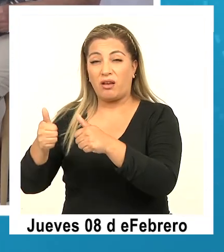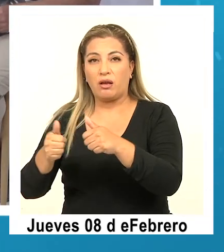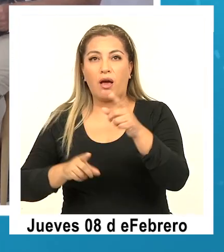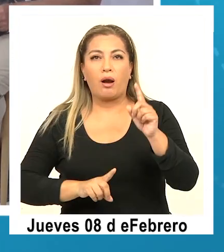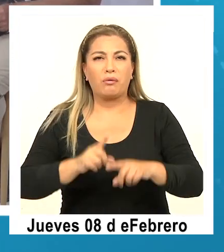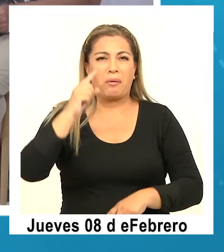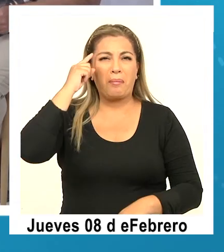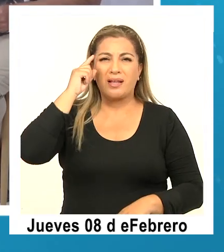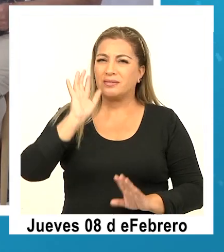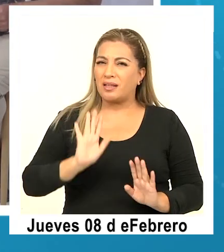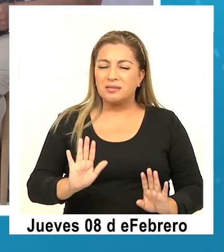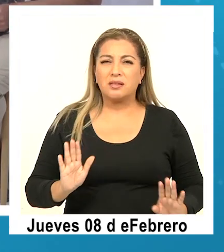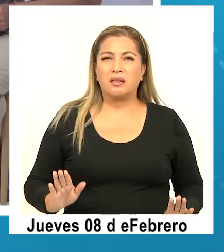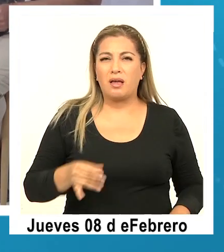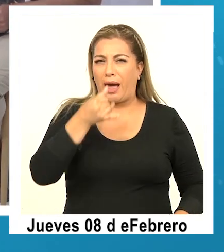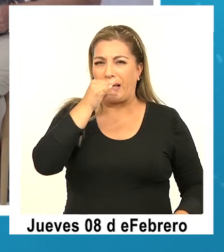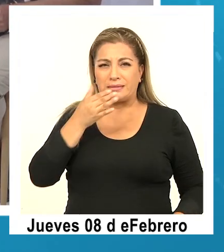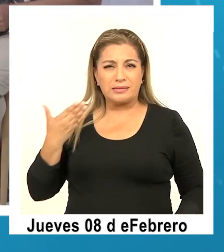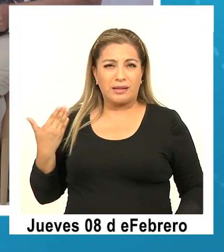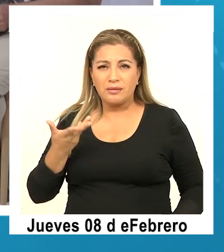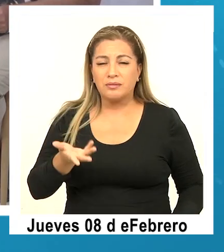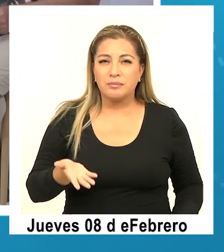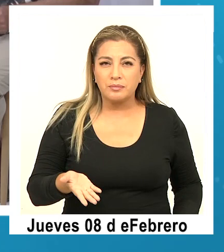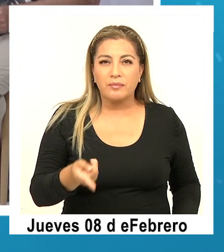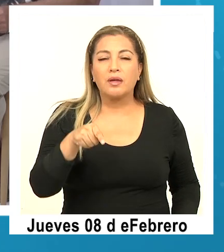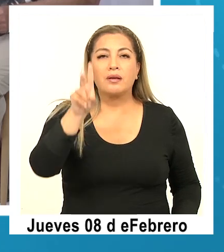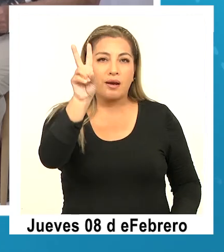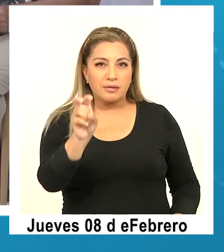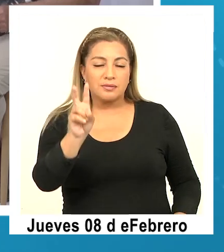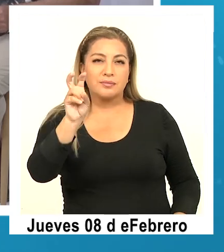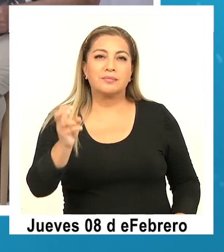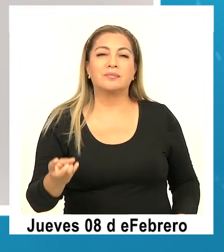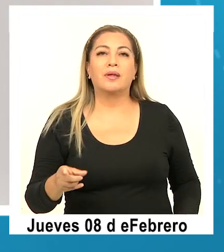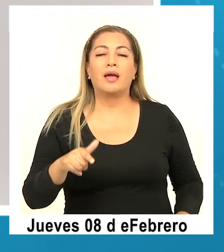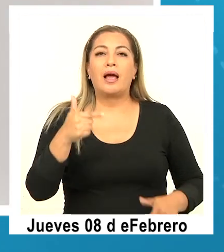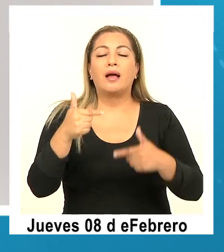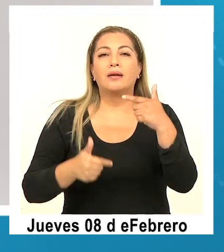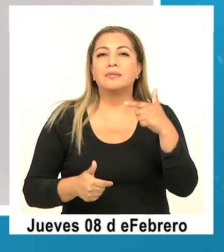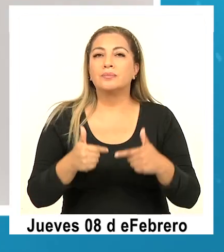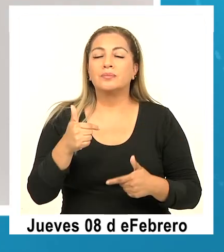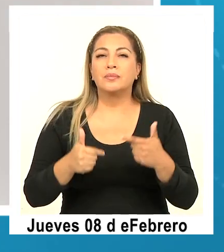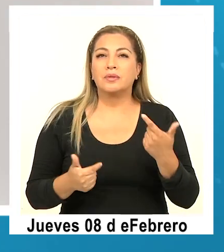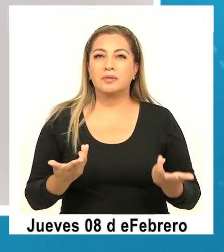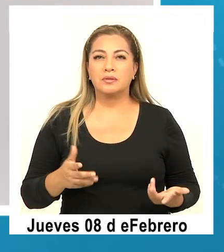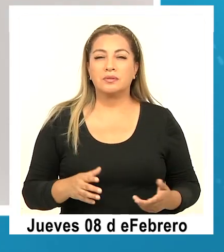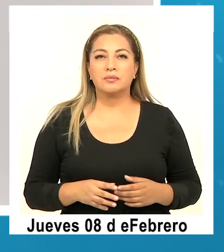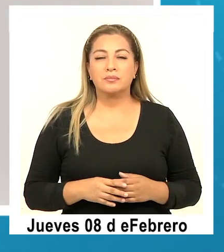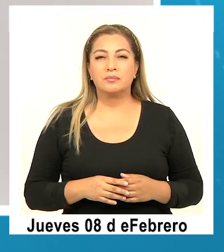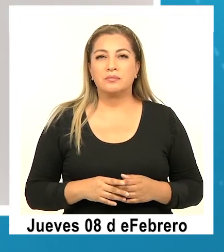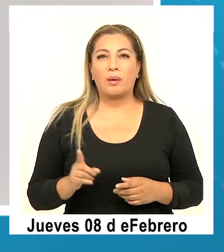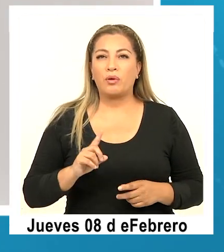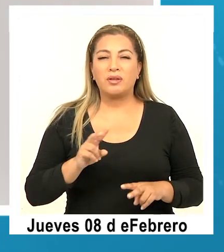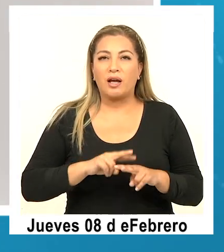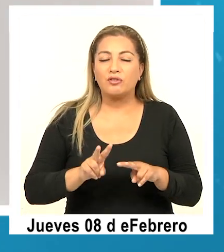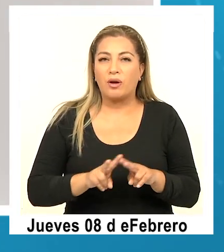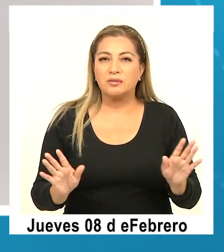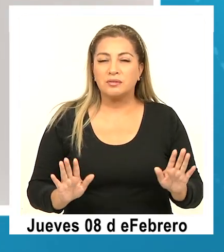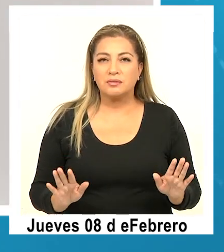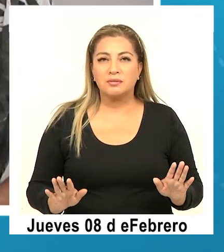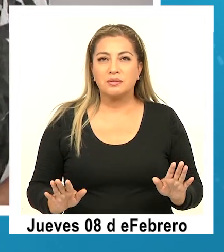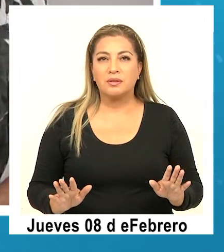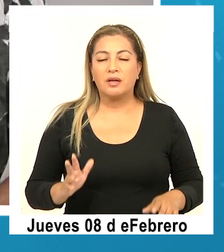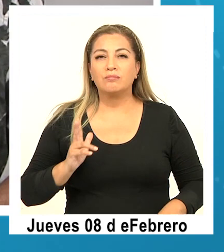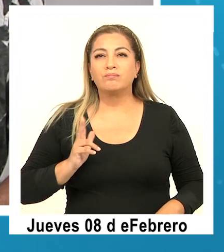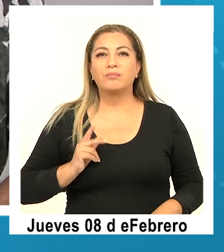está pensando ya desde hace bastante tiempo. Y en ese sentido, la política no conduce, digamos, no, ¿cierto?,